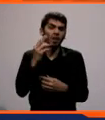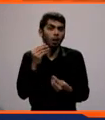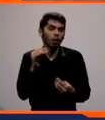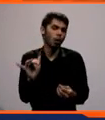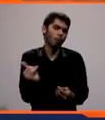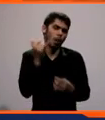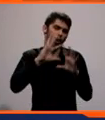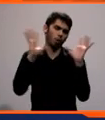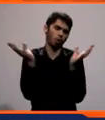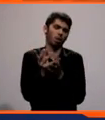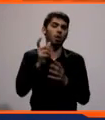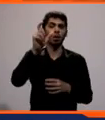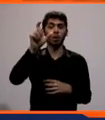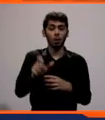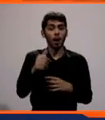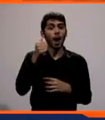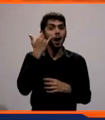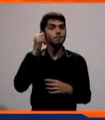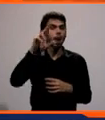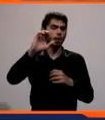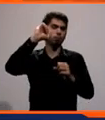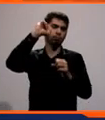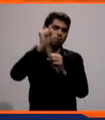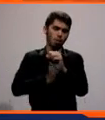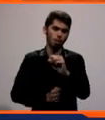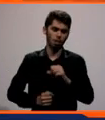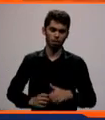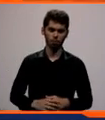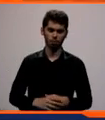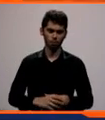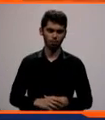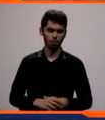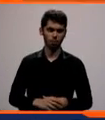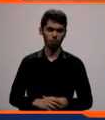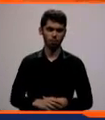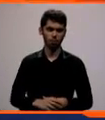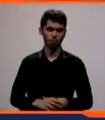los tiempos, hablamos del retiro y el cierre de su carrera de Lucha Aymar.